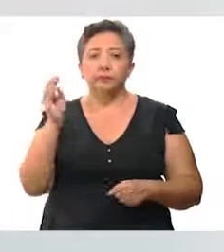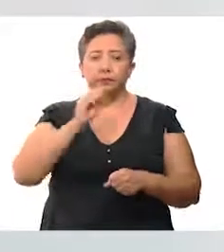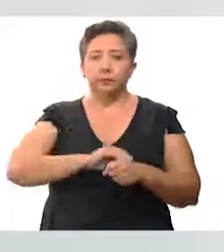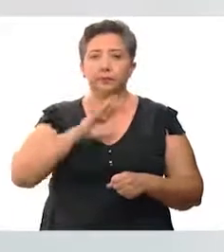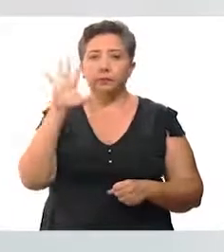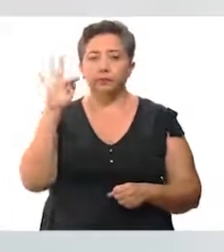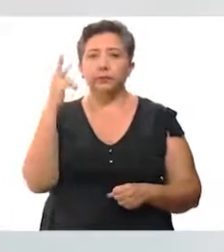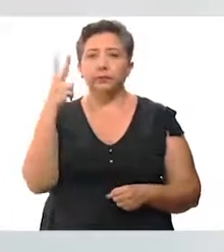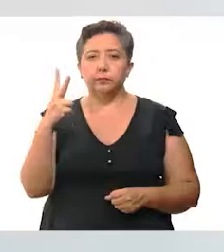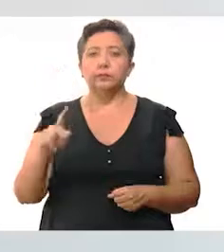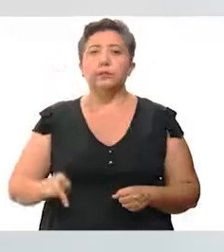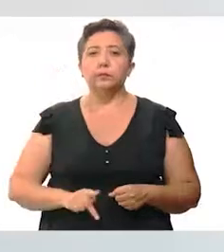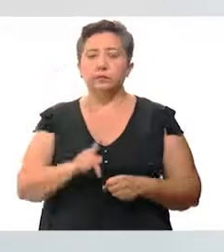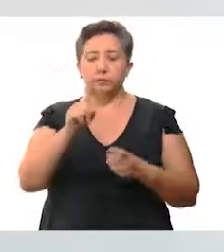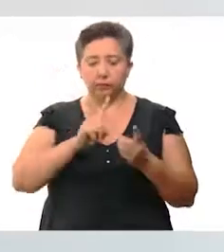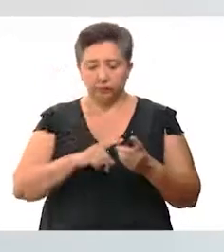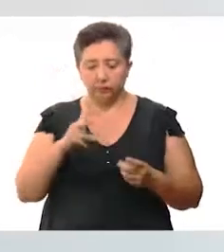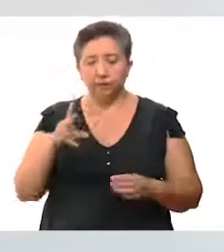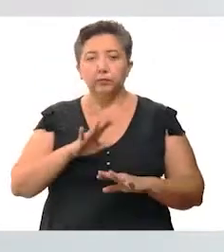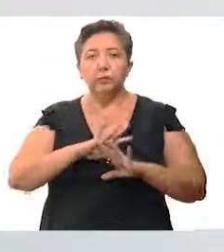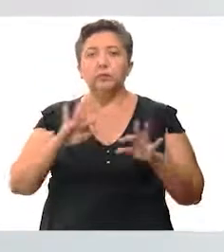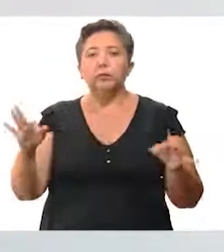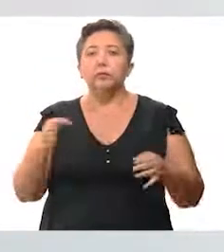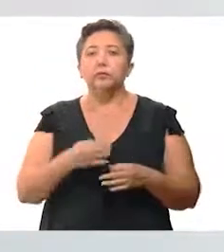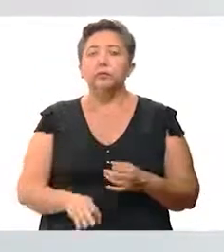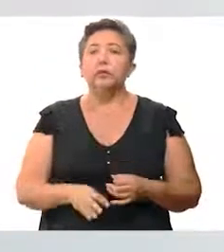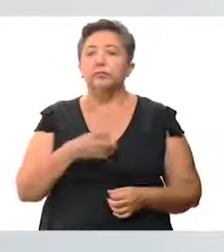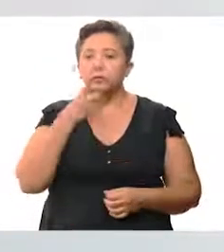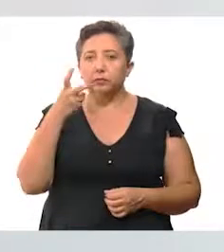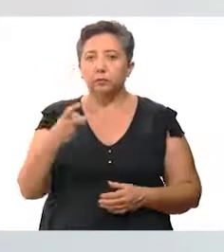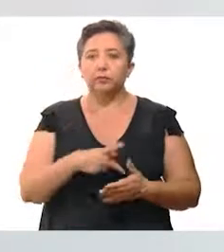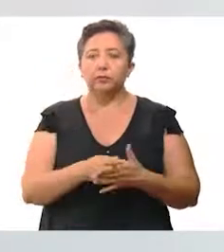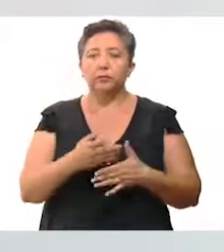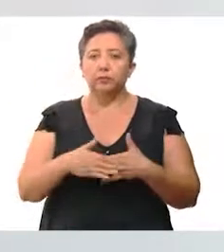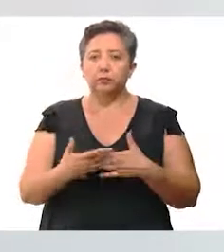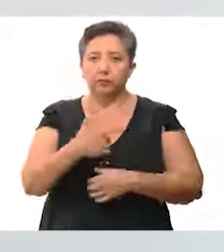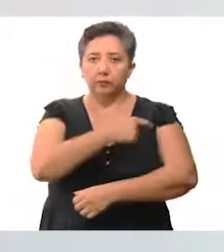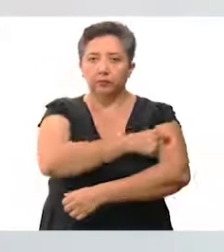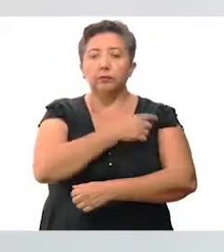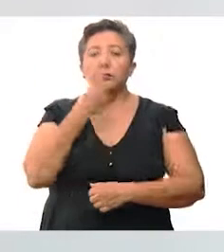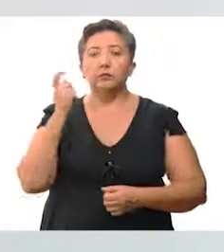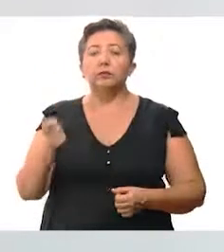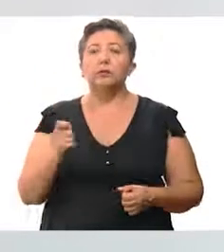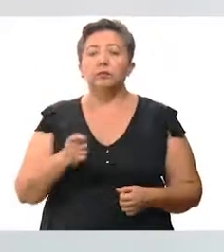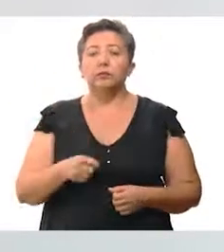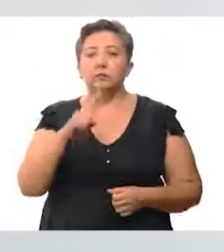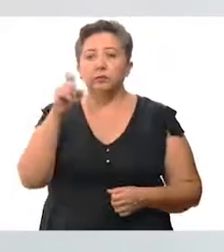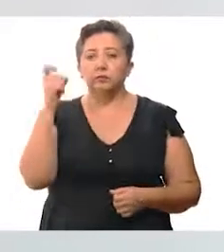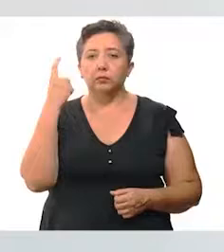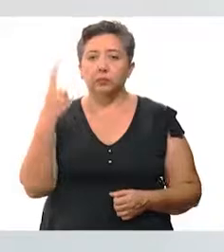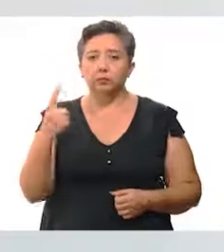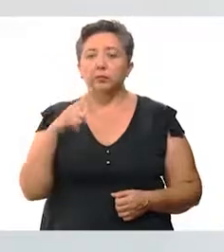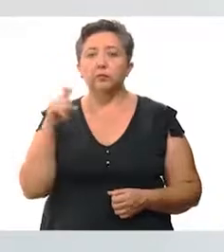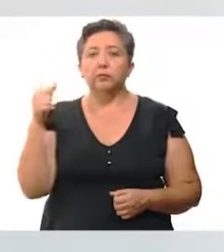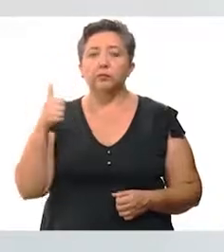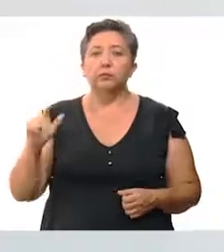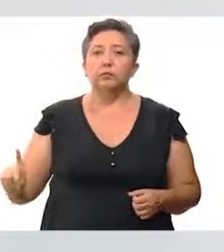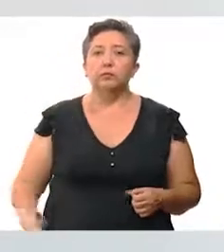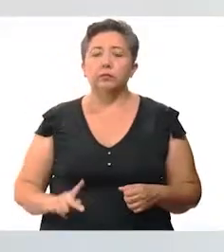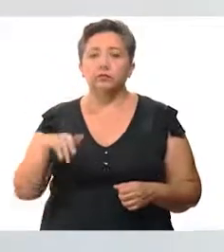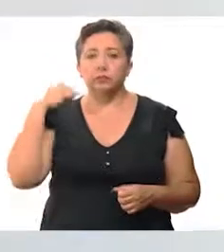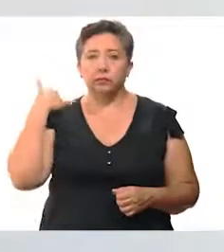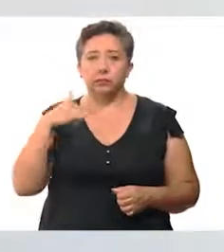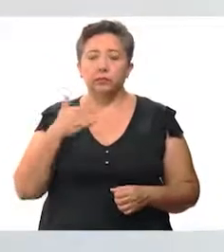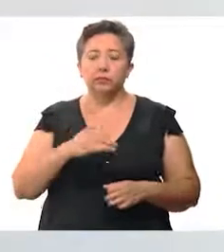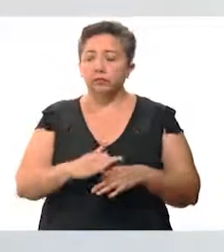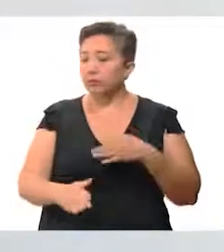a los 42 municipios donde también ya finalizó este proceso. Esto significa que en 101 de los 106 municipios de